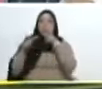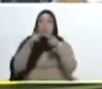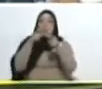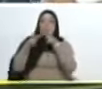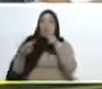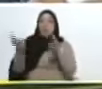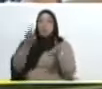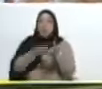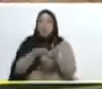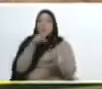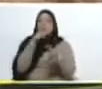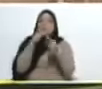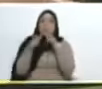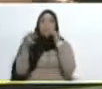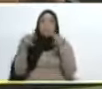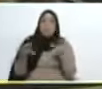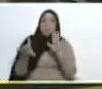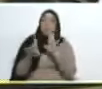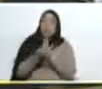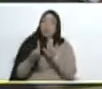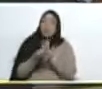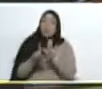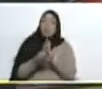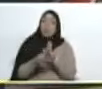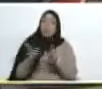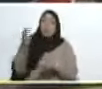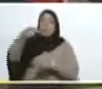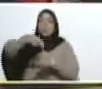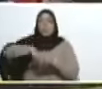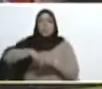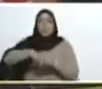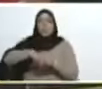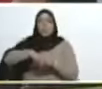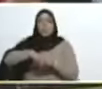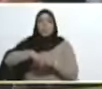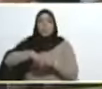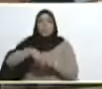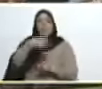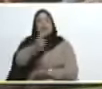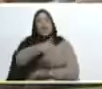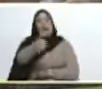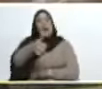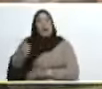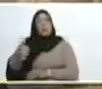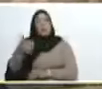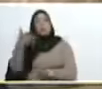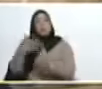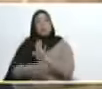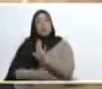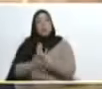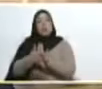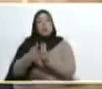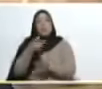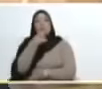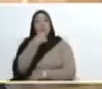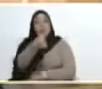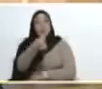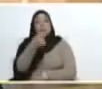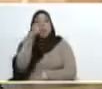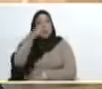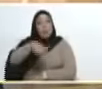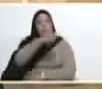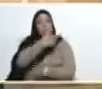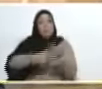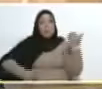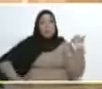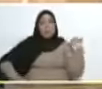consultivo, logramos sentar cara a cara, face to face, al